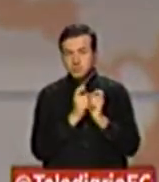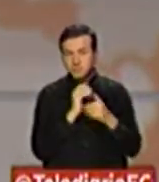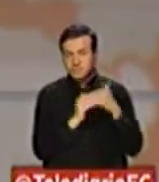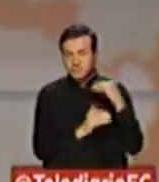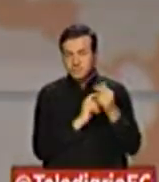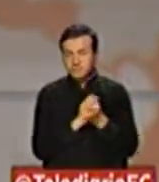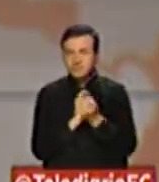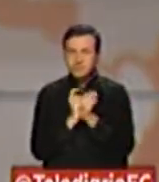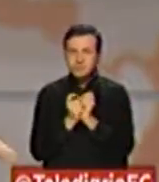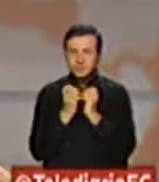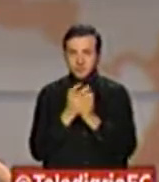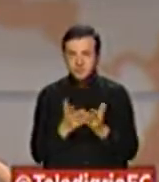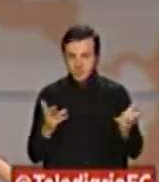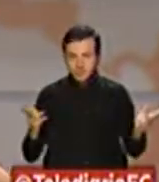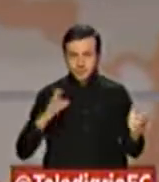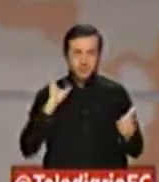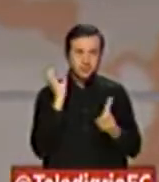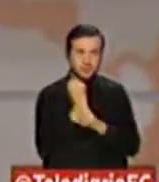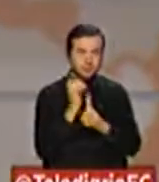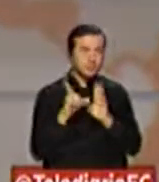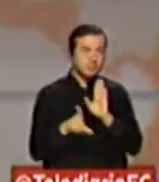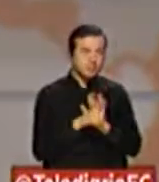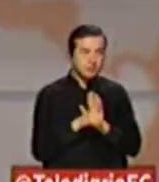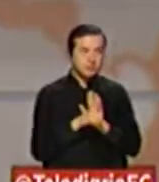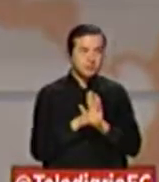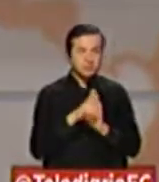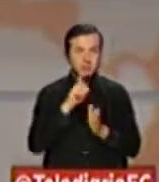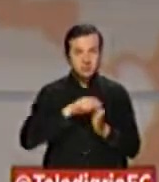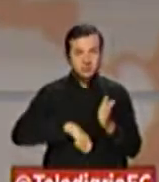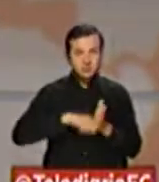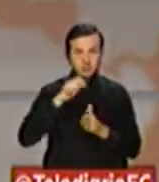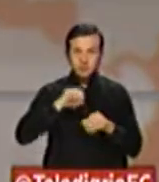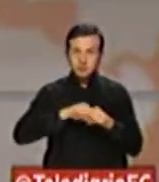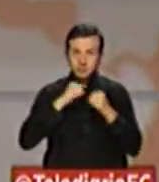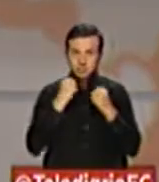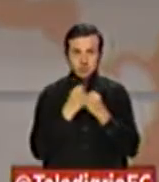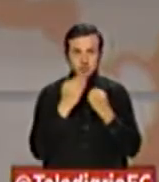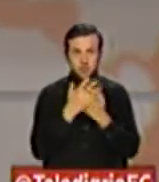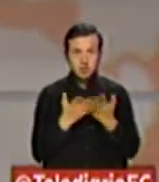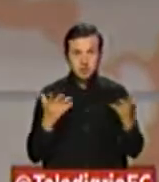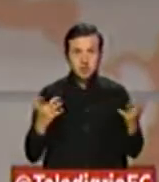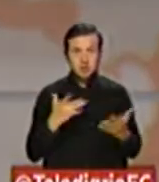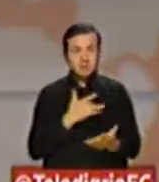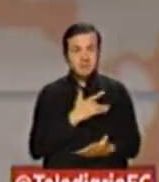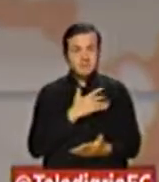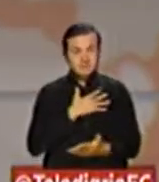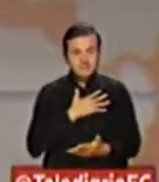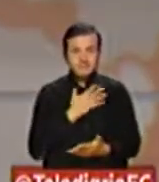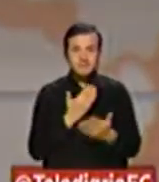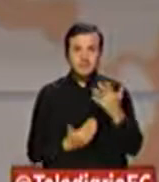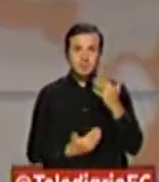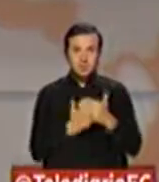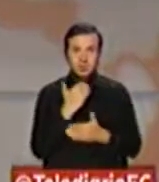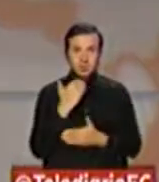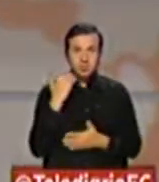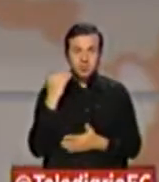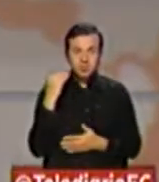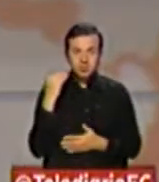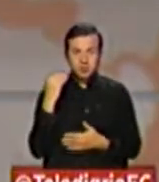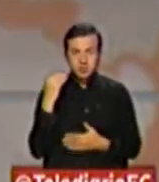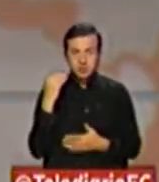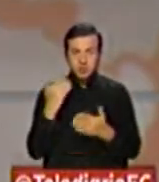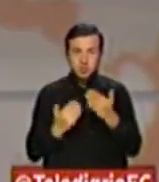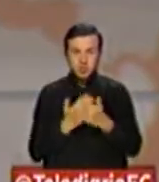que también es un poco cuestionado desde lo legal, pero que estamos legitimando como sociedad, porque tenemos la aspiración de crear un sistema,